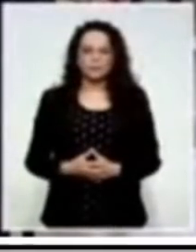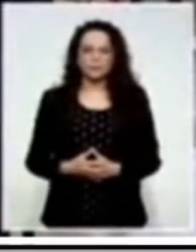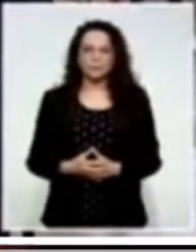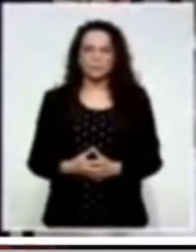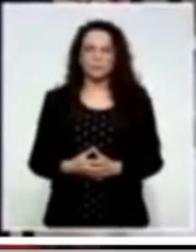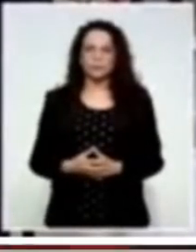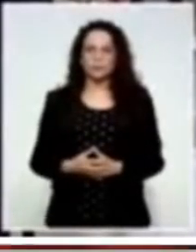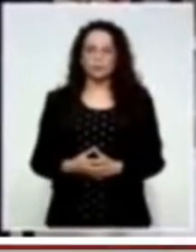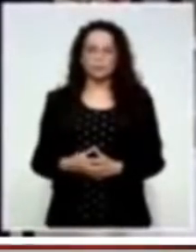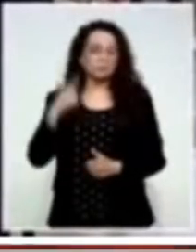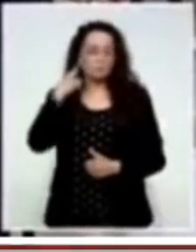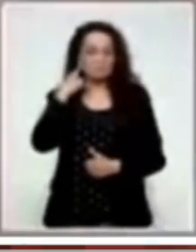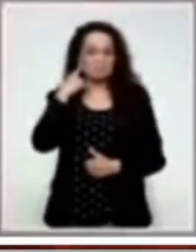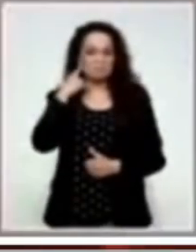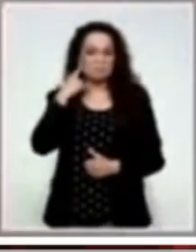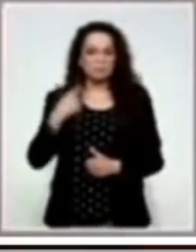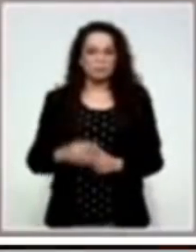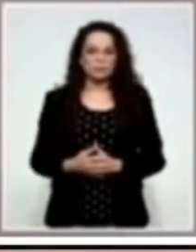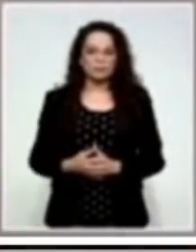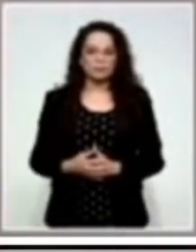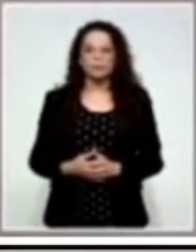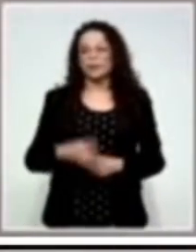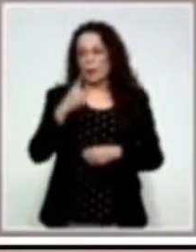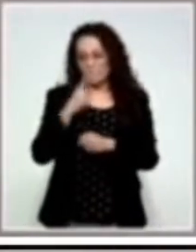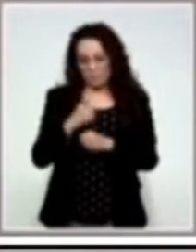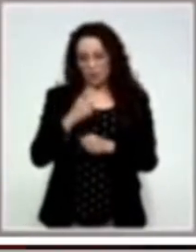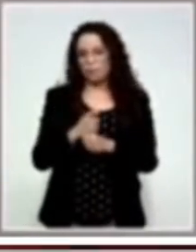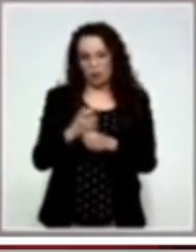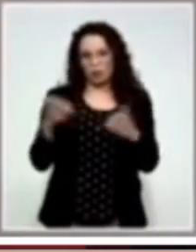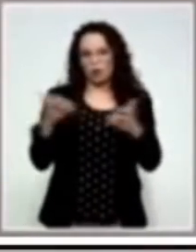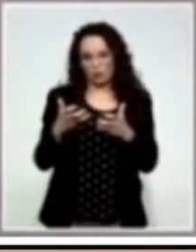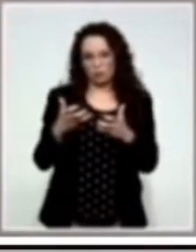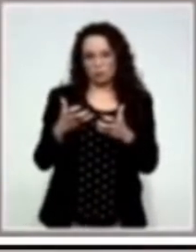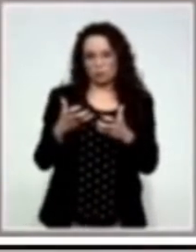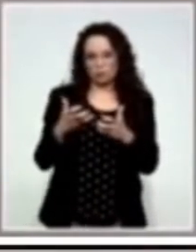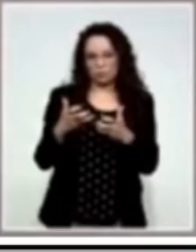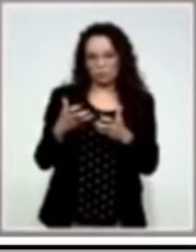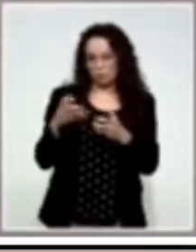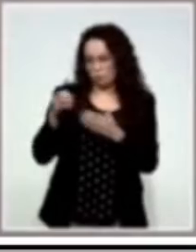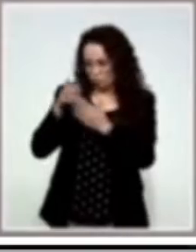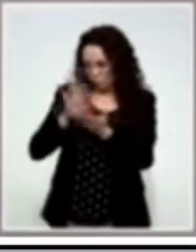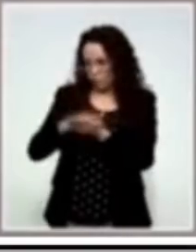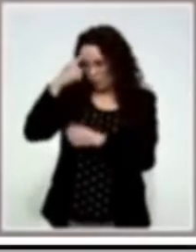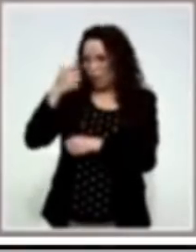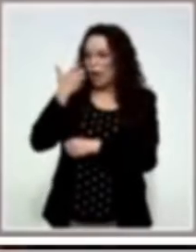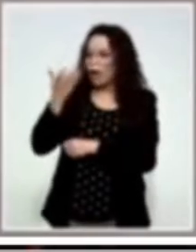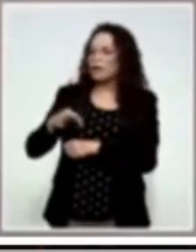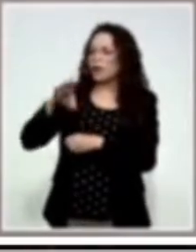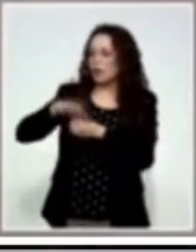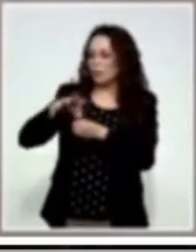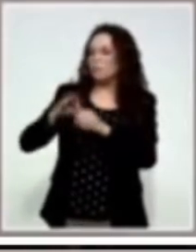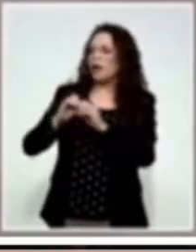Primero que se emitan y luego pues si se emiten supongo que serán públicos. Nunca se han emitido votos aclaratorios de un acta, sería la primera